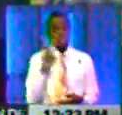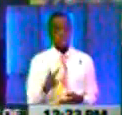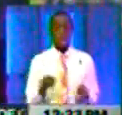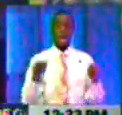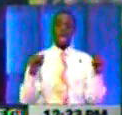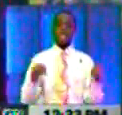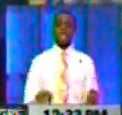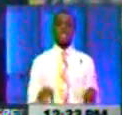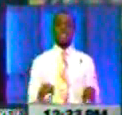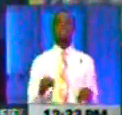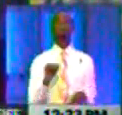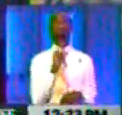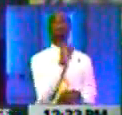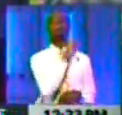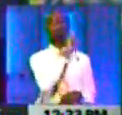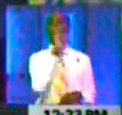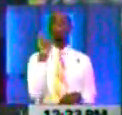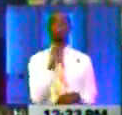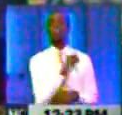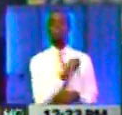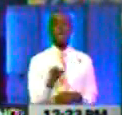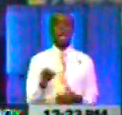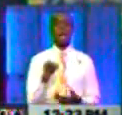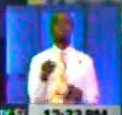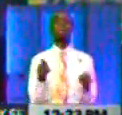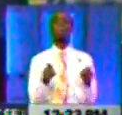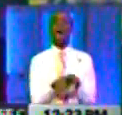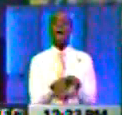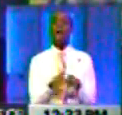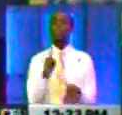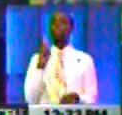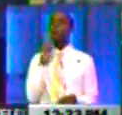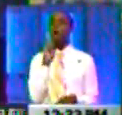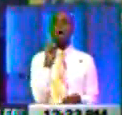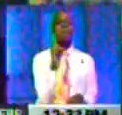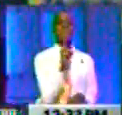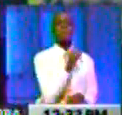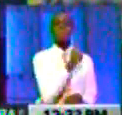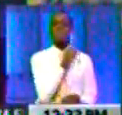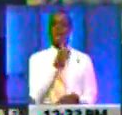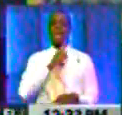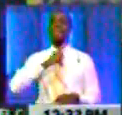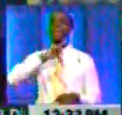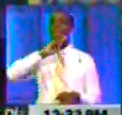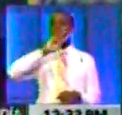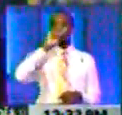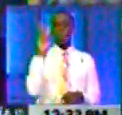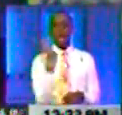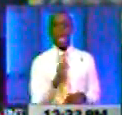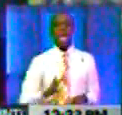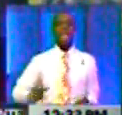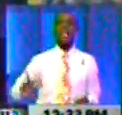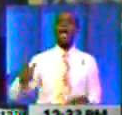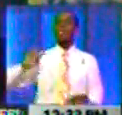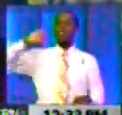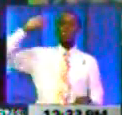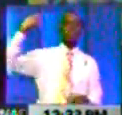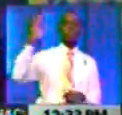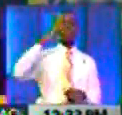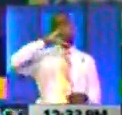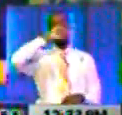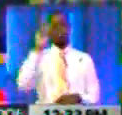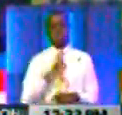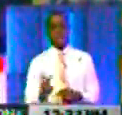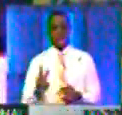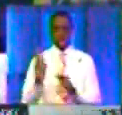Julia, nombre y luz de Venezuela. Estamos en el municipio La Cañada de Urdaneta, en el sector